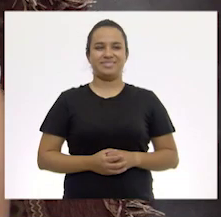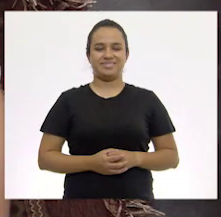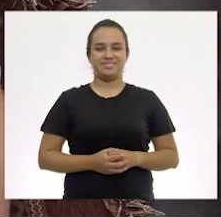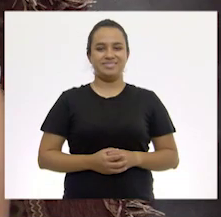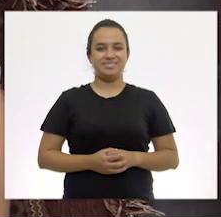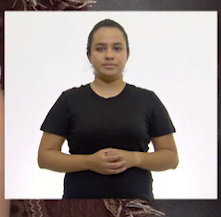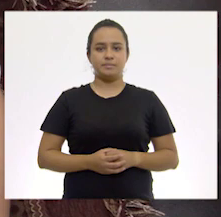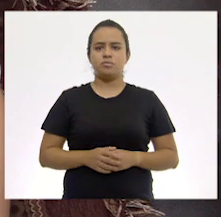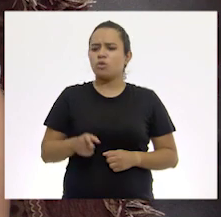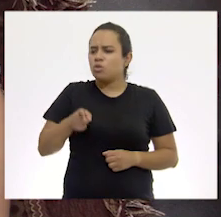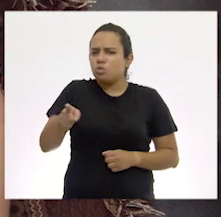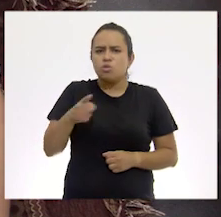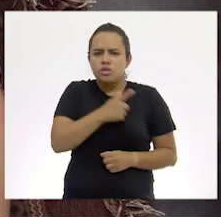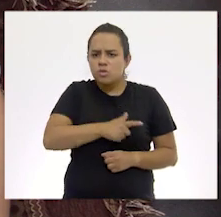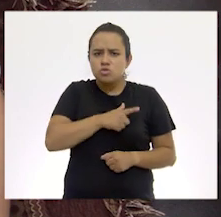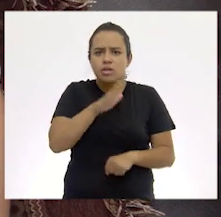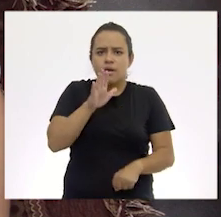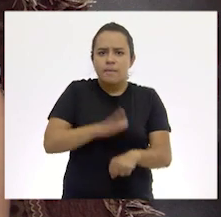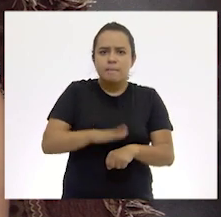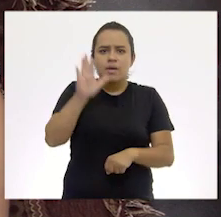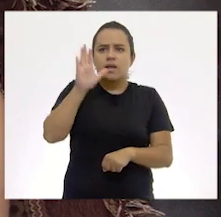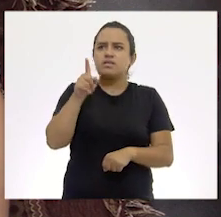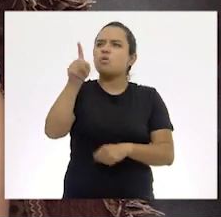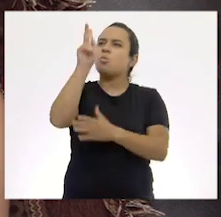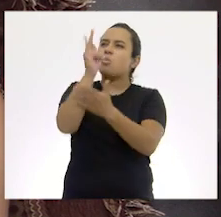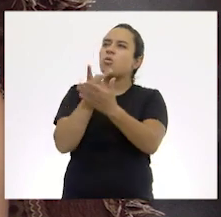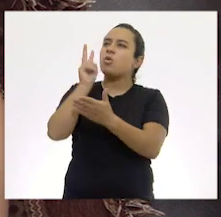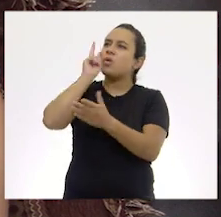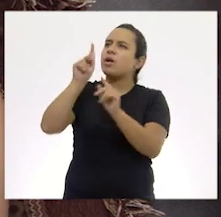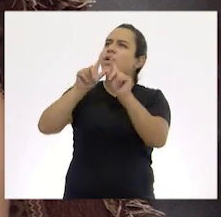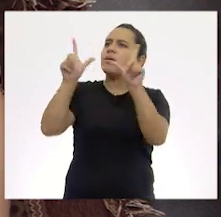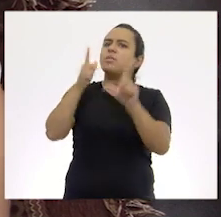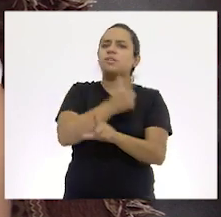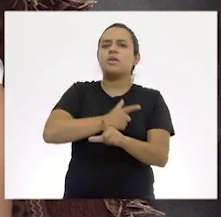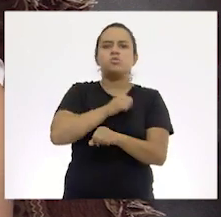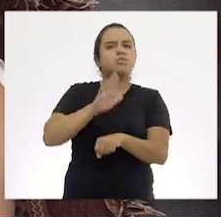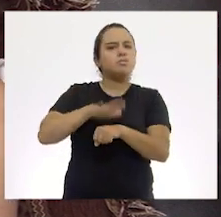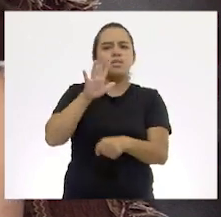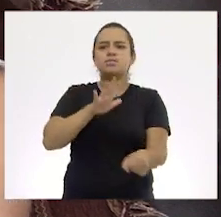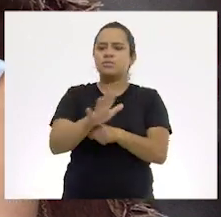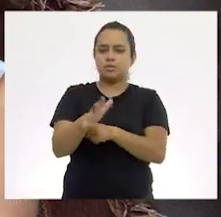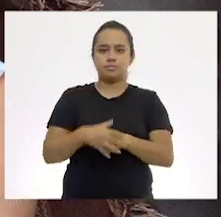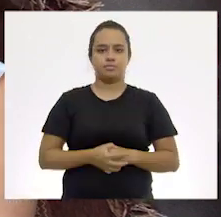¿Qué es lo que más te gusta que lo que sale en el programa?